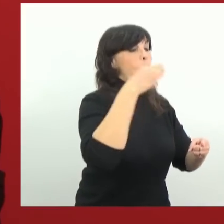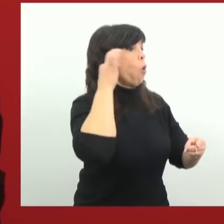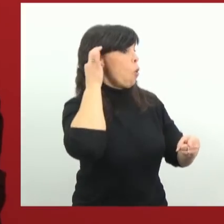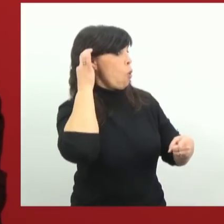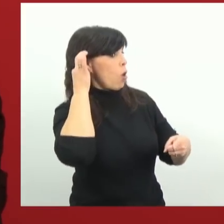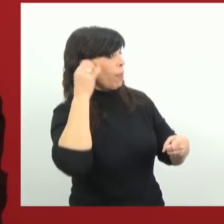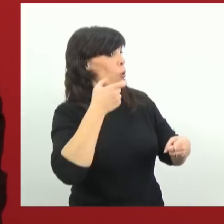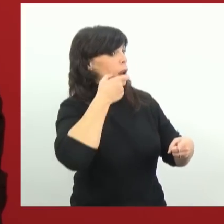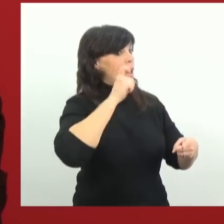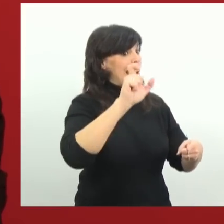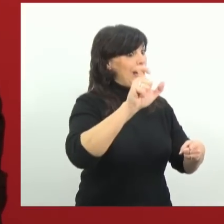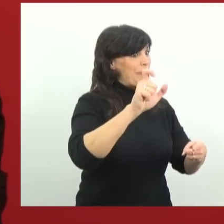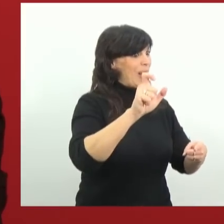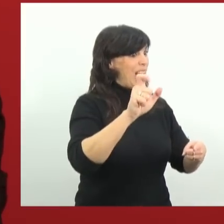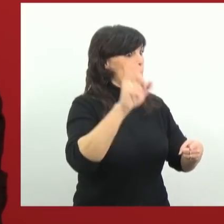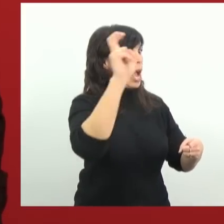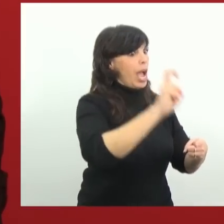y la recibe con gozo,